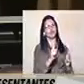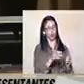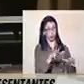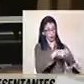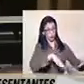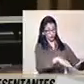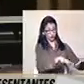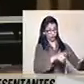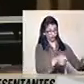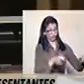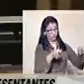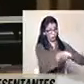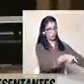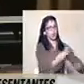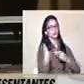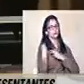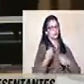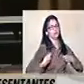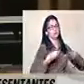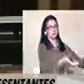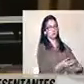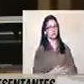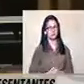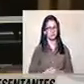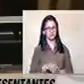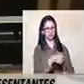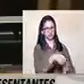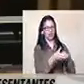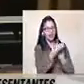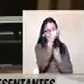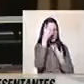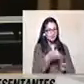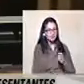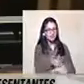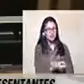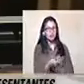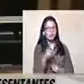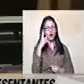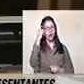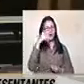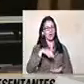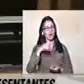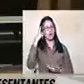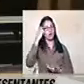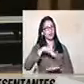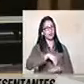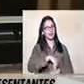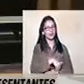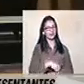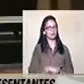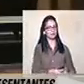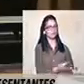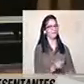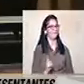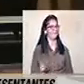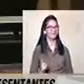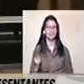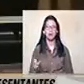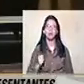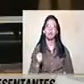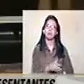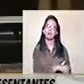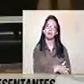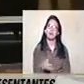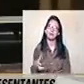ley, que él no negoció la institucionalidad, que él fue capaz